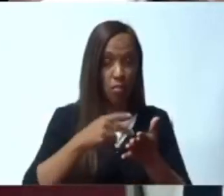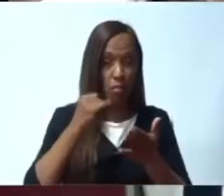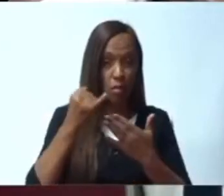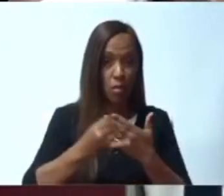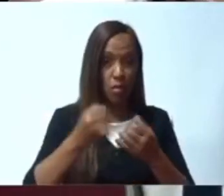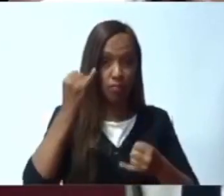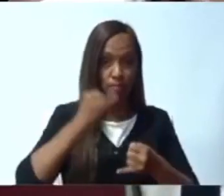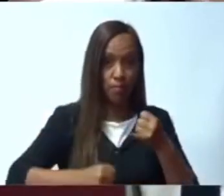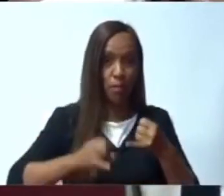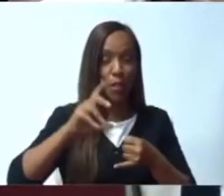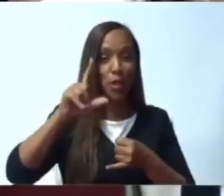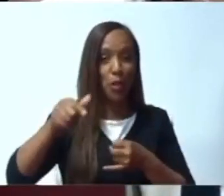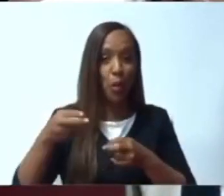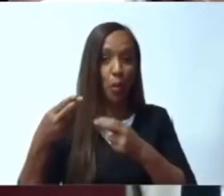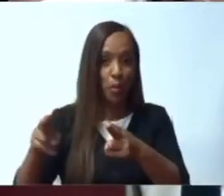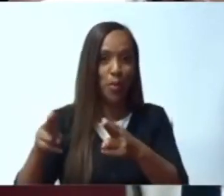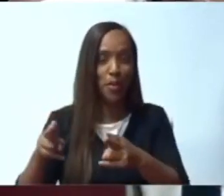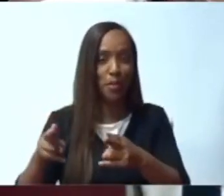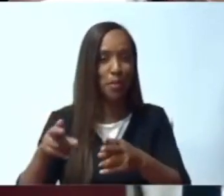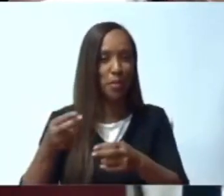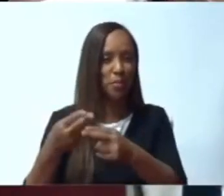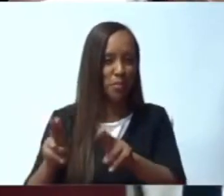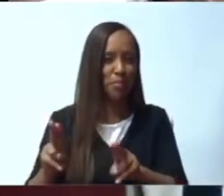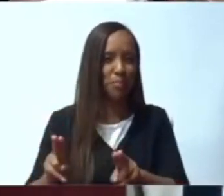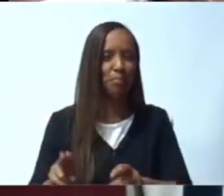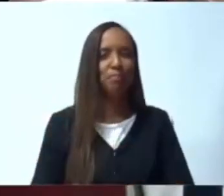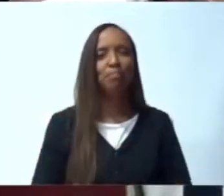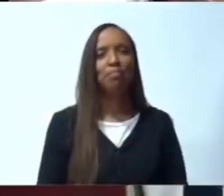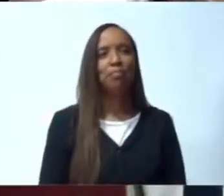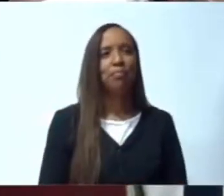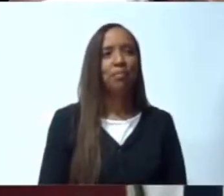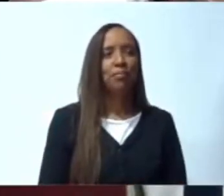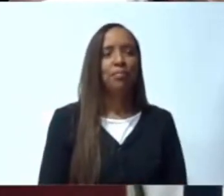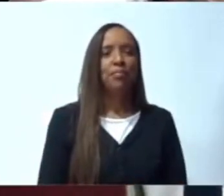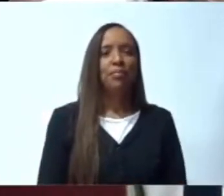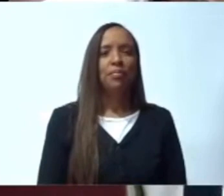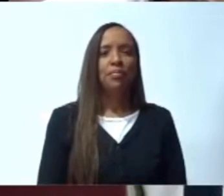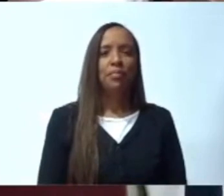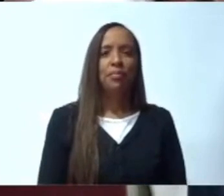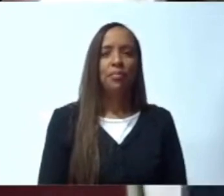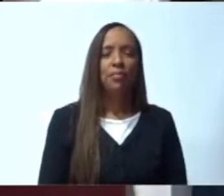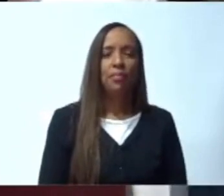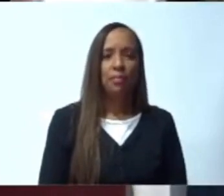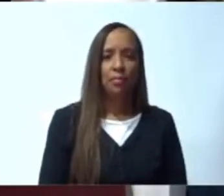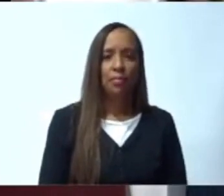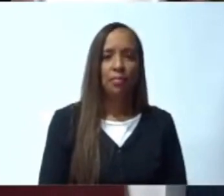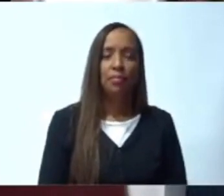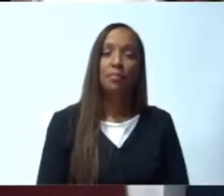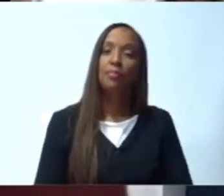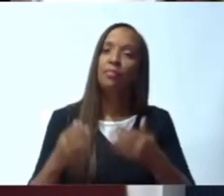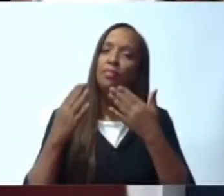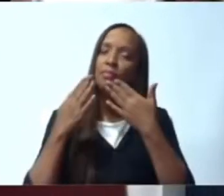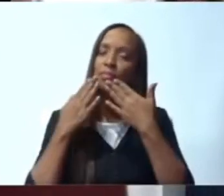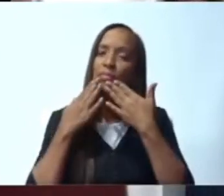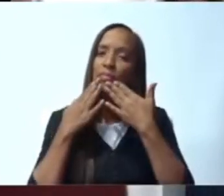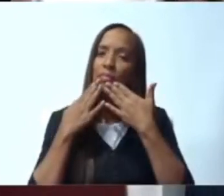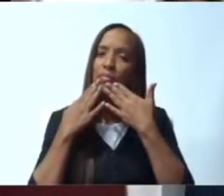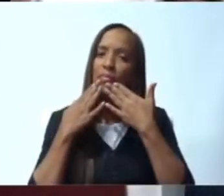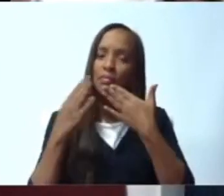Muy amable, colegas del bufete directivo y colegas presentes. El tiempo es una